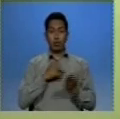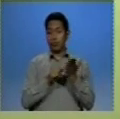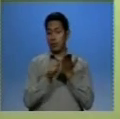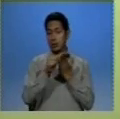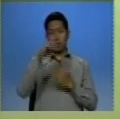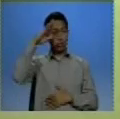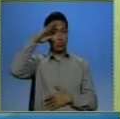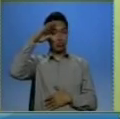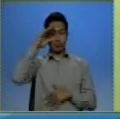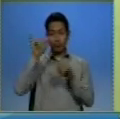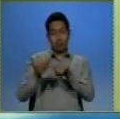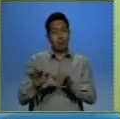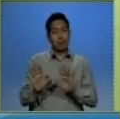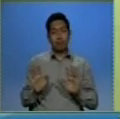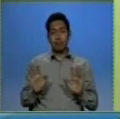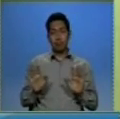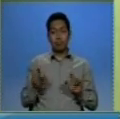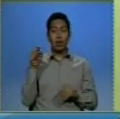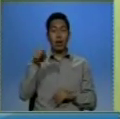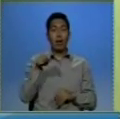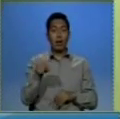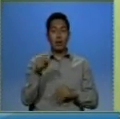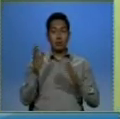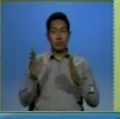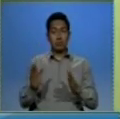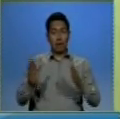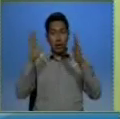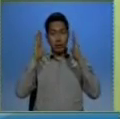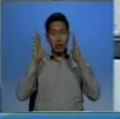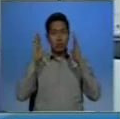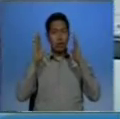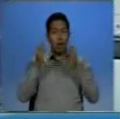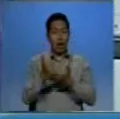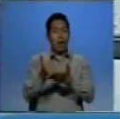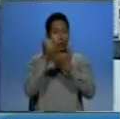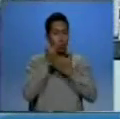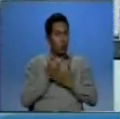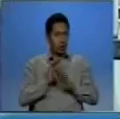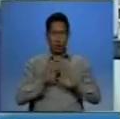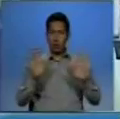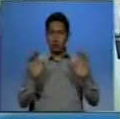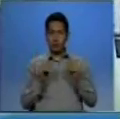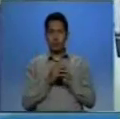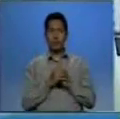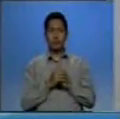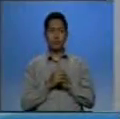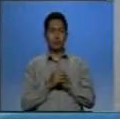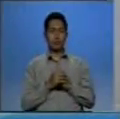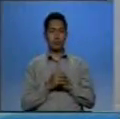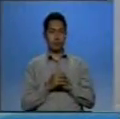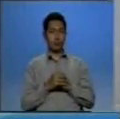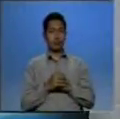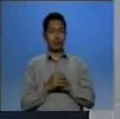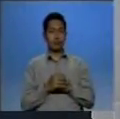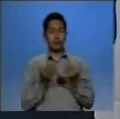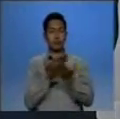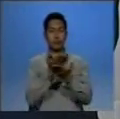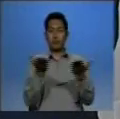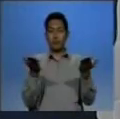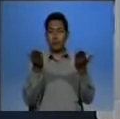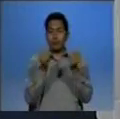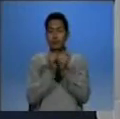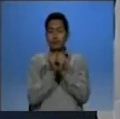Interior, donde me dieron atención de primeros auxilios. Según el historial de movimientos migratorios de la periodista y